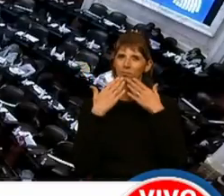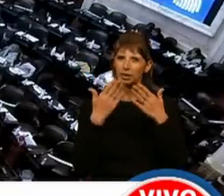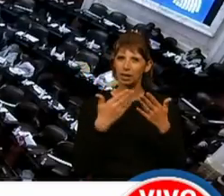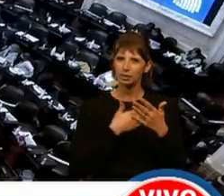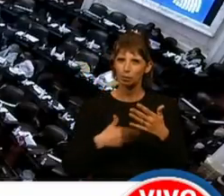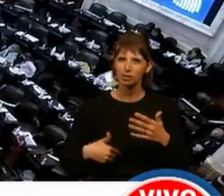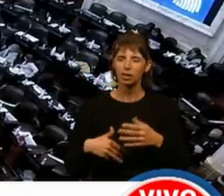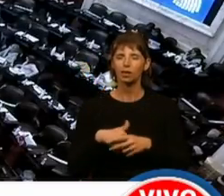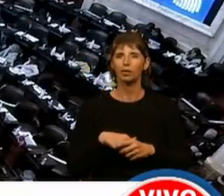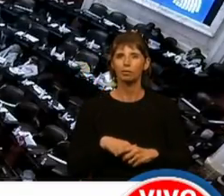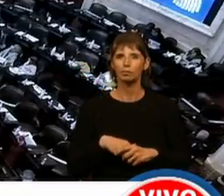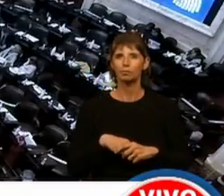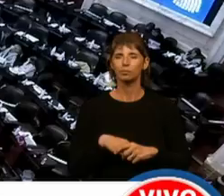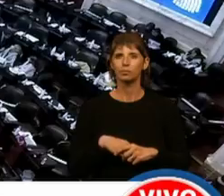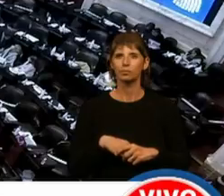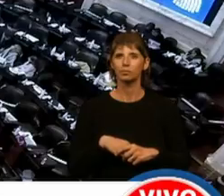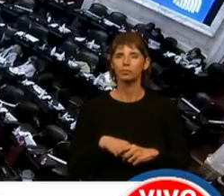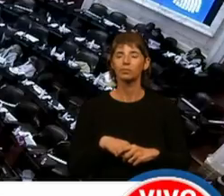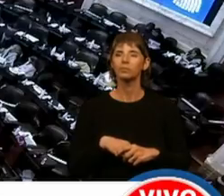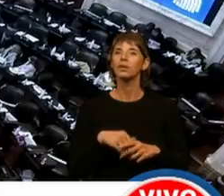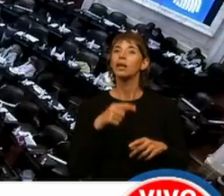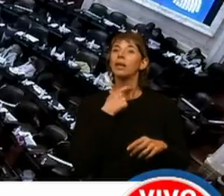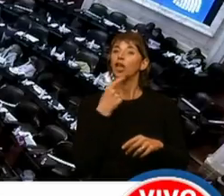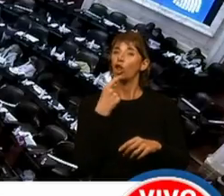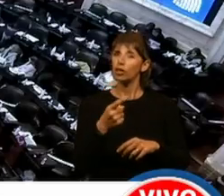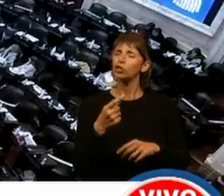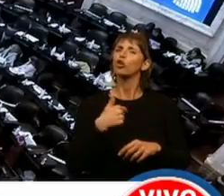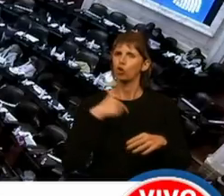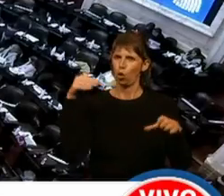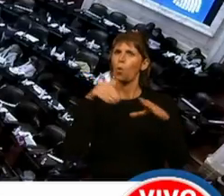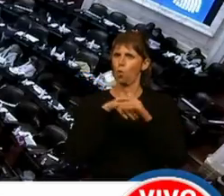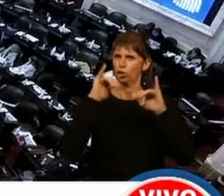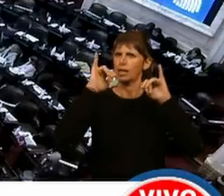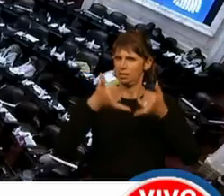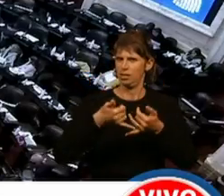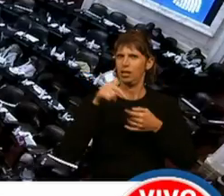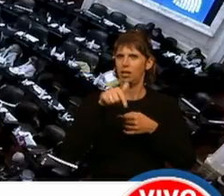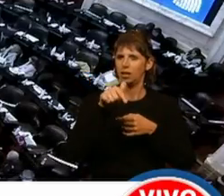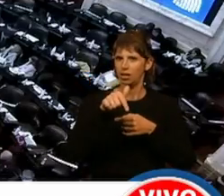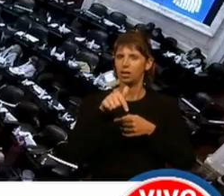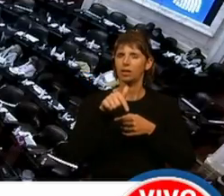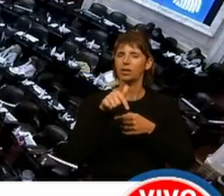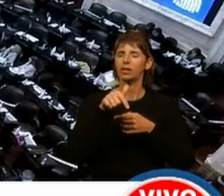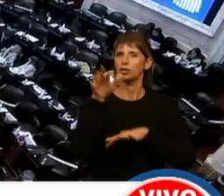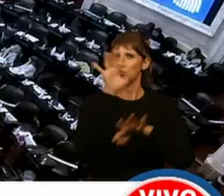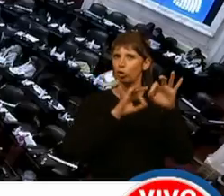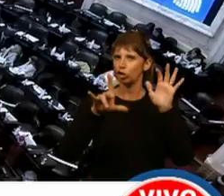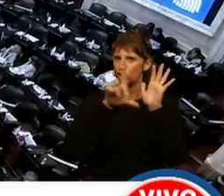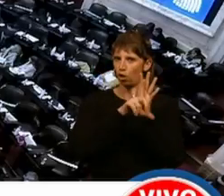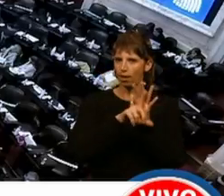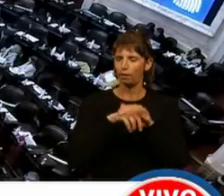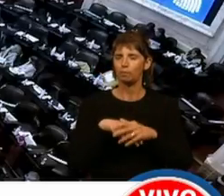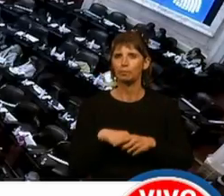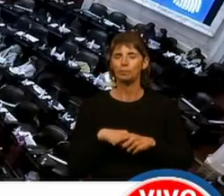señor presidente en primer lugar quiero decir que voy a acompañar y votar positivamente este proyecto de